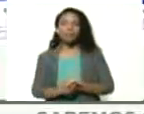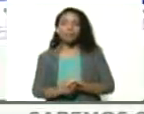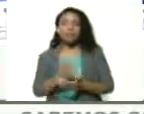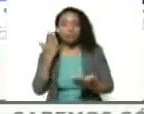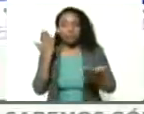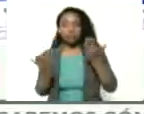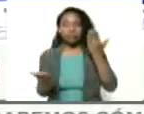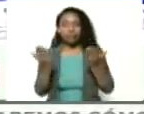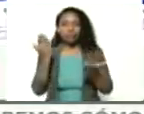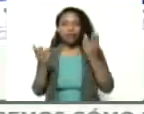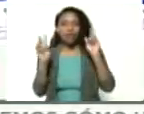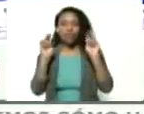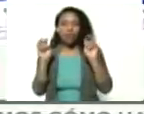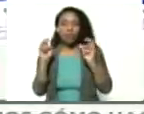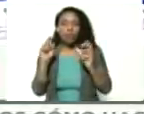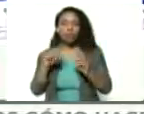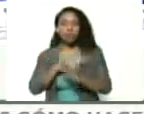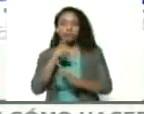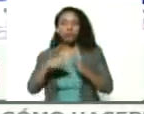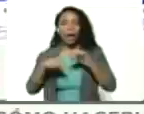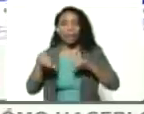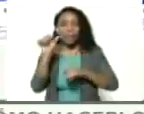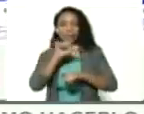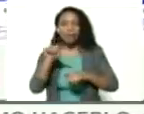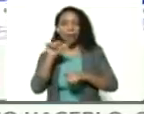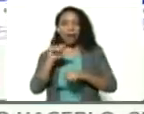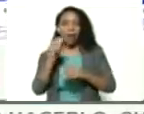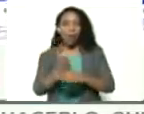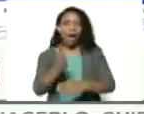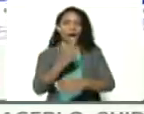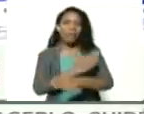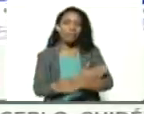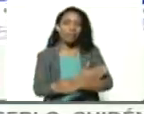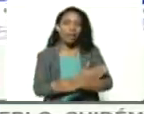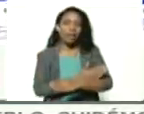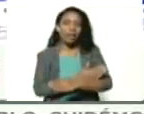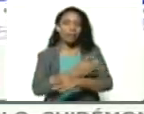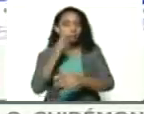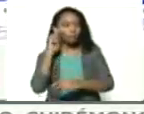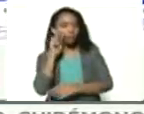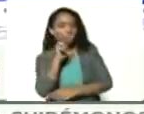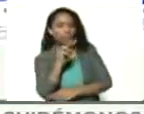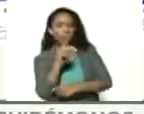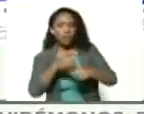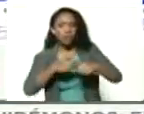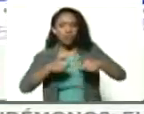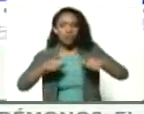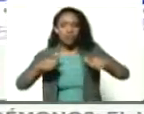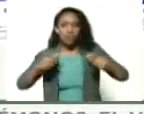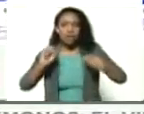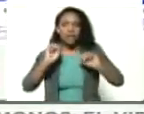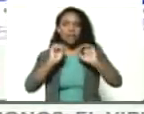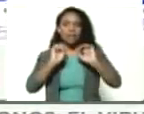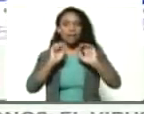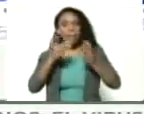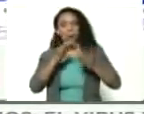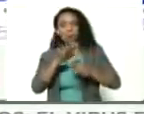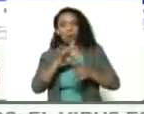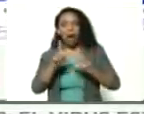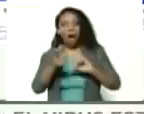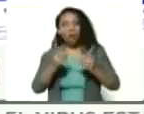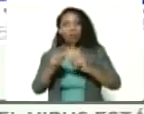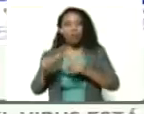Comparando los casos nuevos totales de esta semana con la anterior, observamos aumentos de casos en 100 entidades.